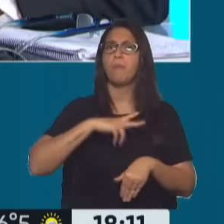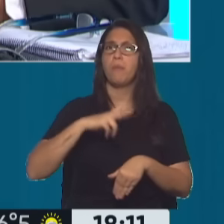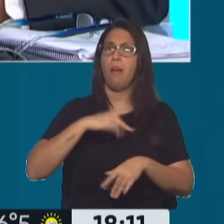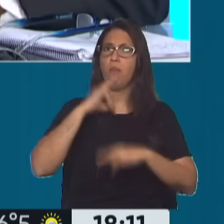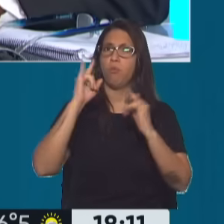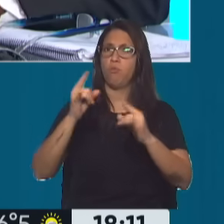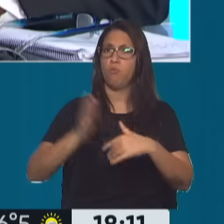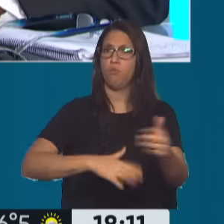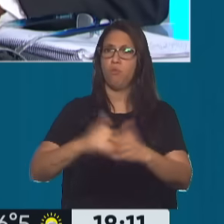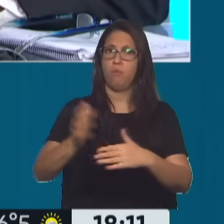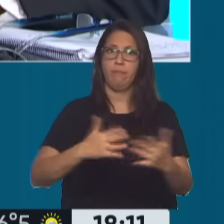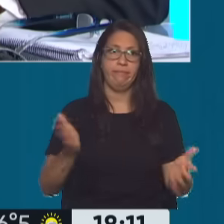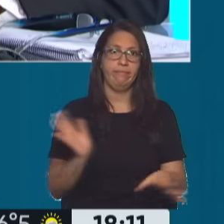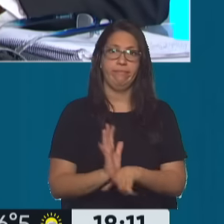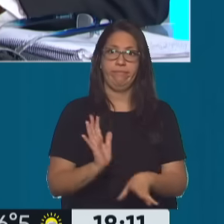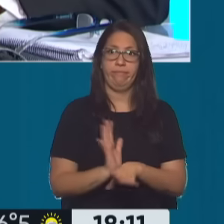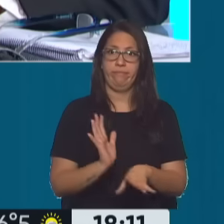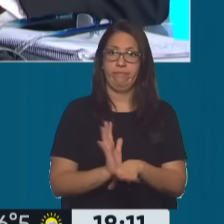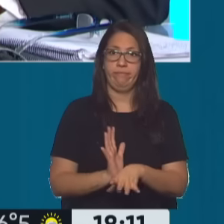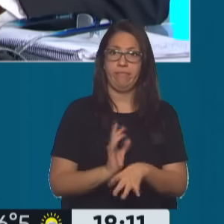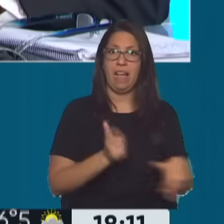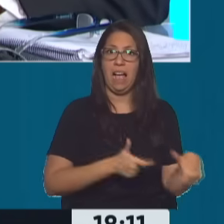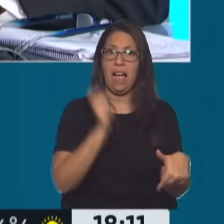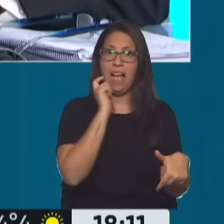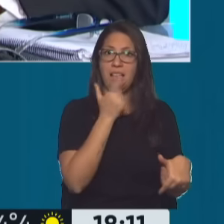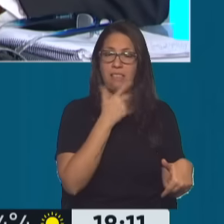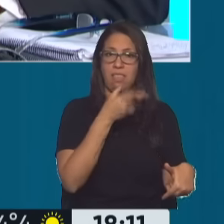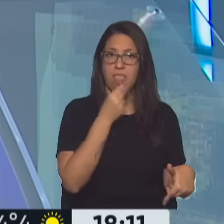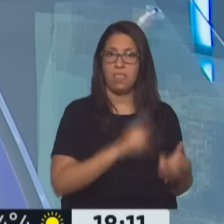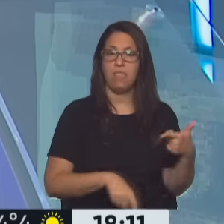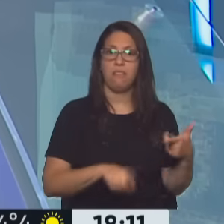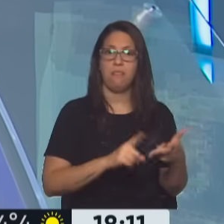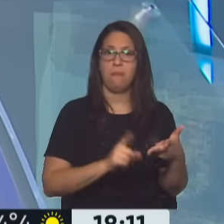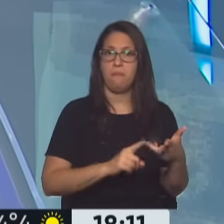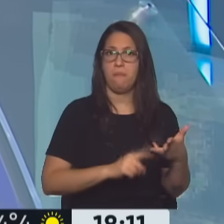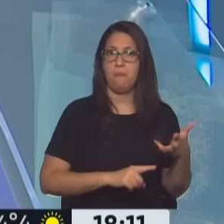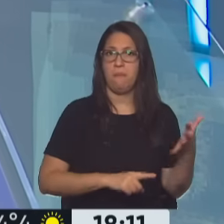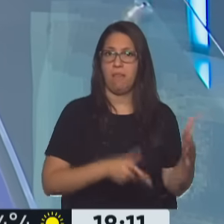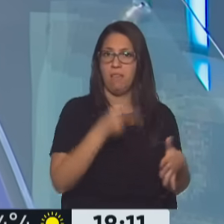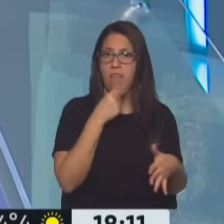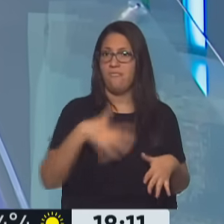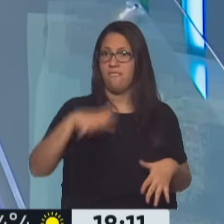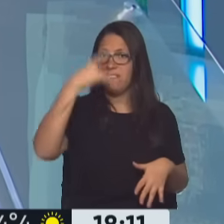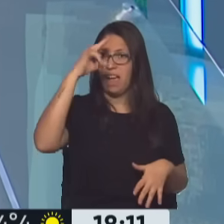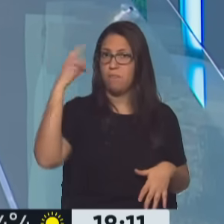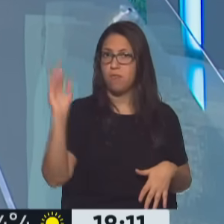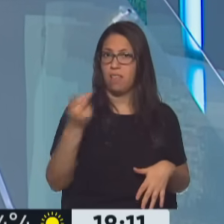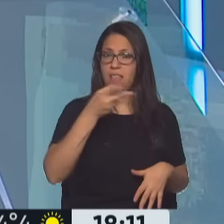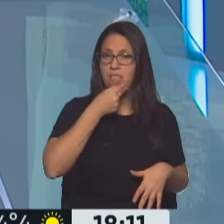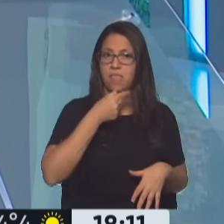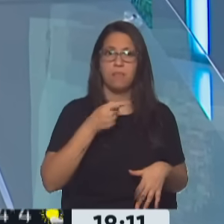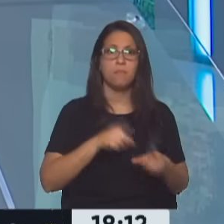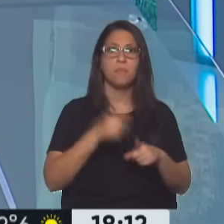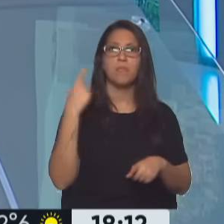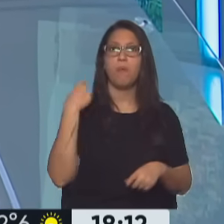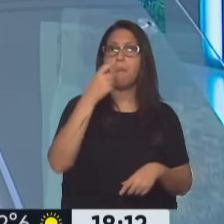cual en este país significa que no tendríamos gasoducto, no tendríamos. ¿Viste lo que anduvo dando vuelta el tema de Macri que había pedido